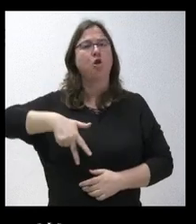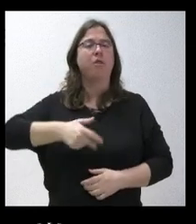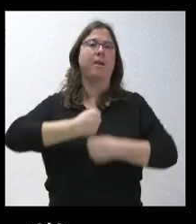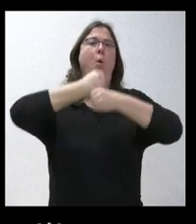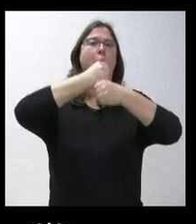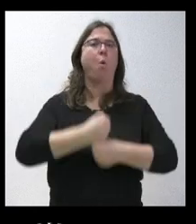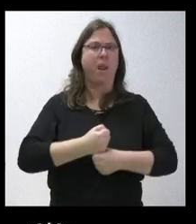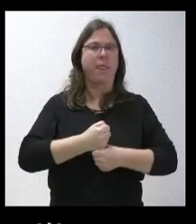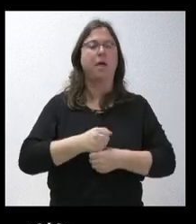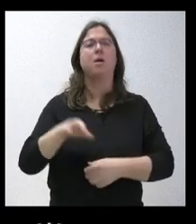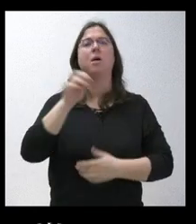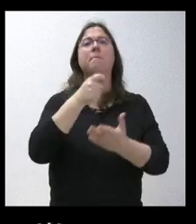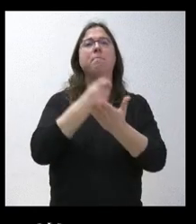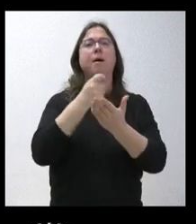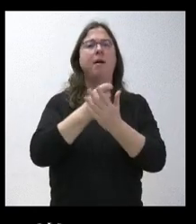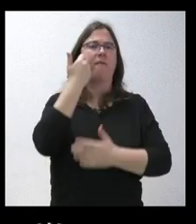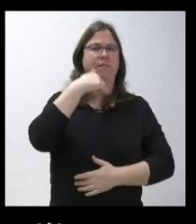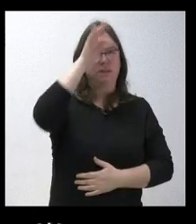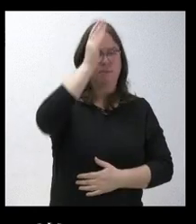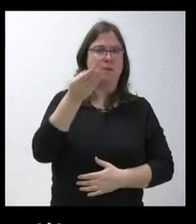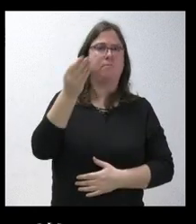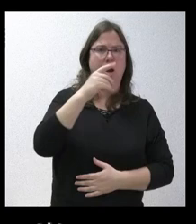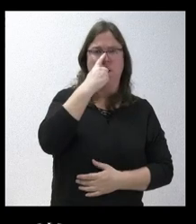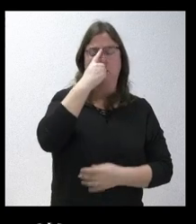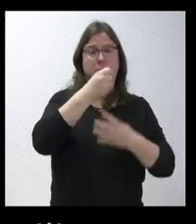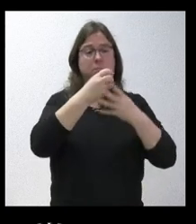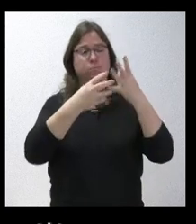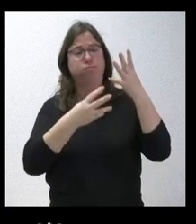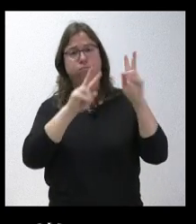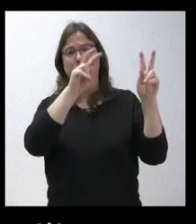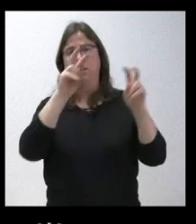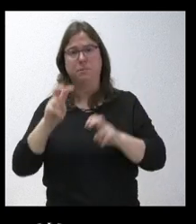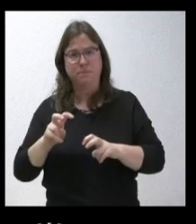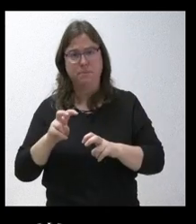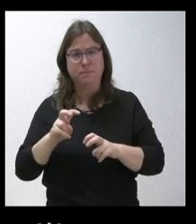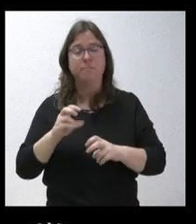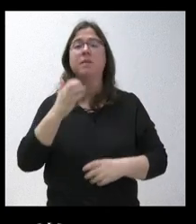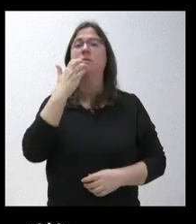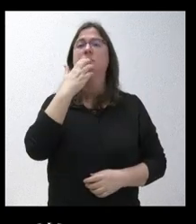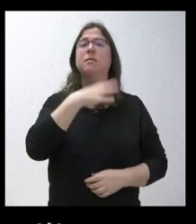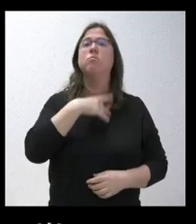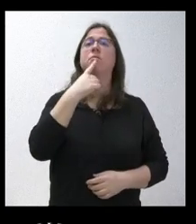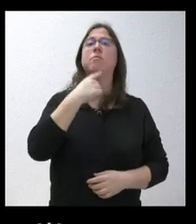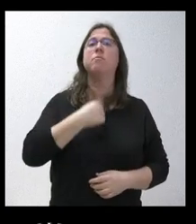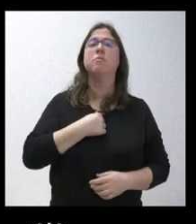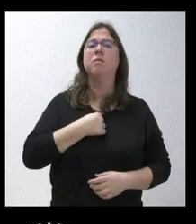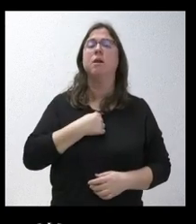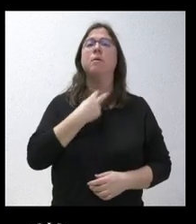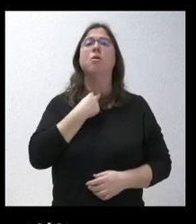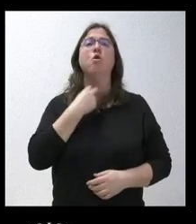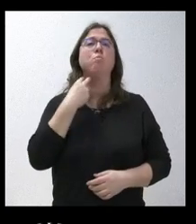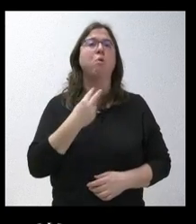eh que se les pagen los fines de semana en fin una serie de de de cuestiones no sé si nos podría decir usted como portavoz